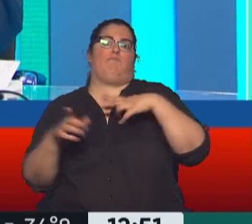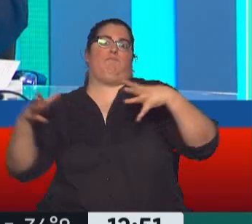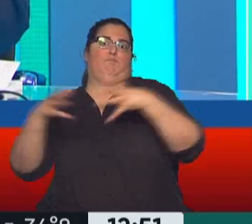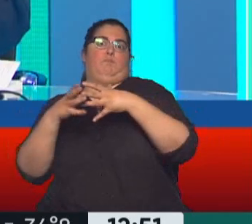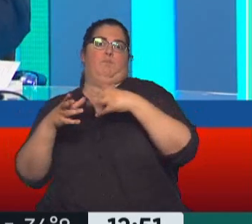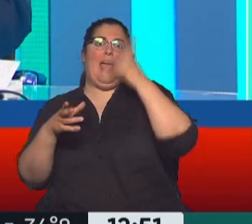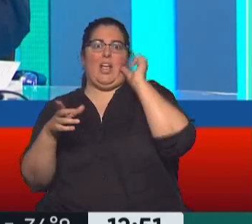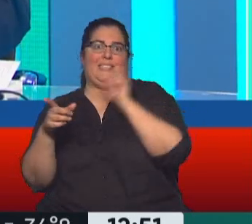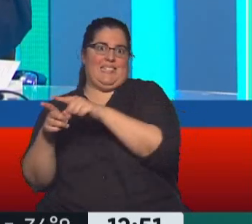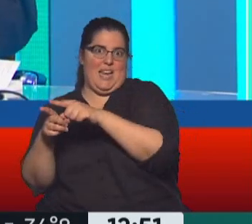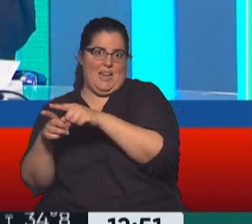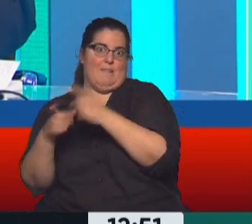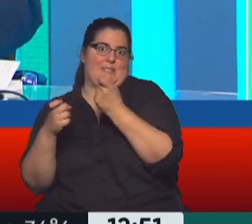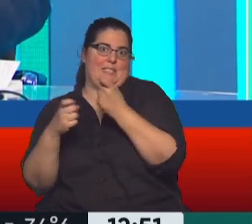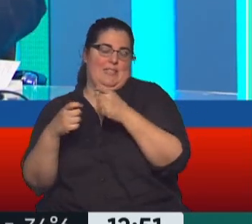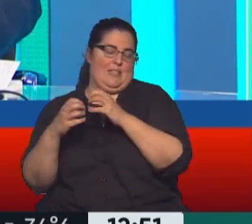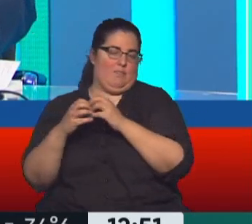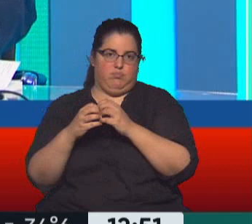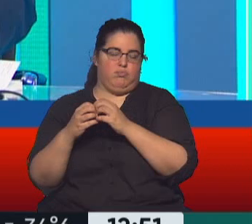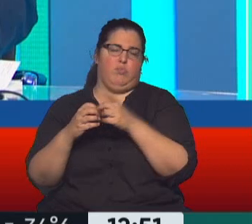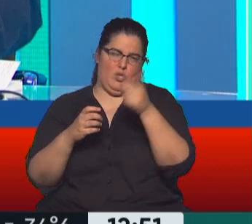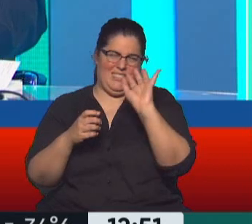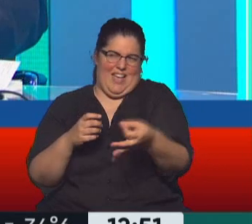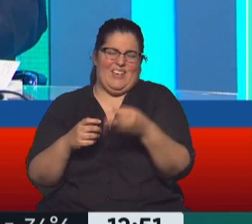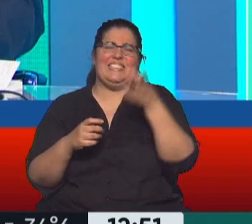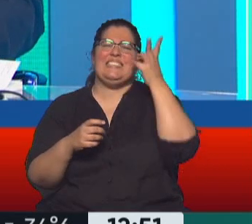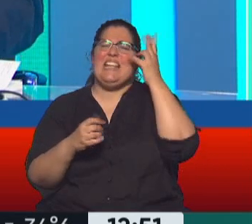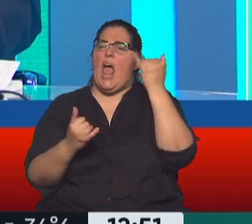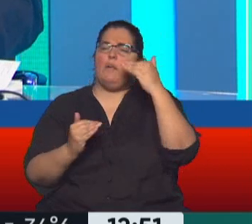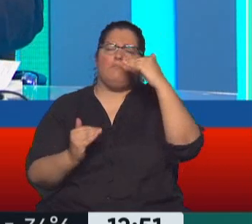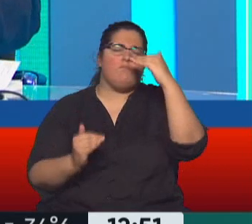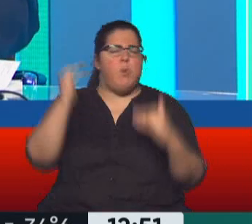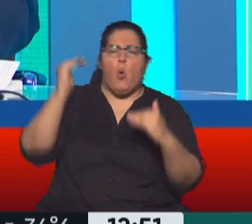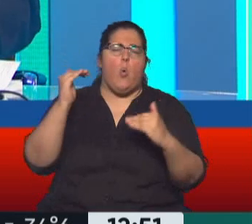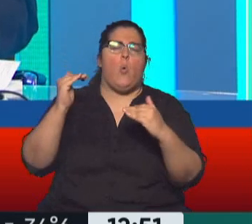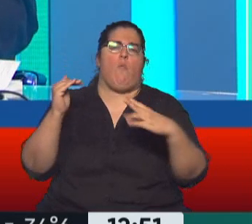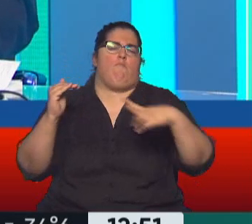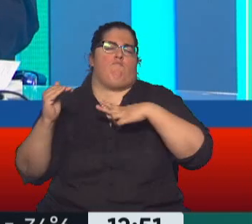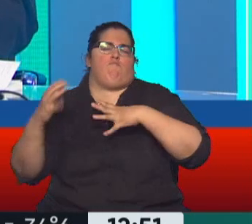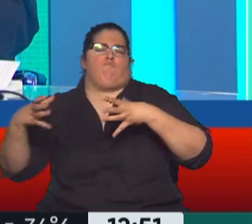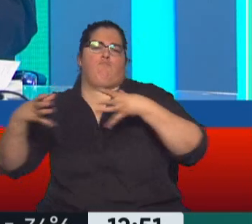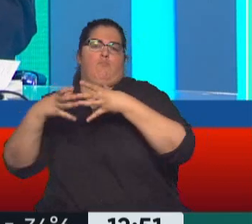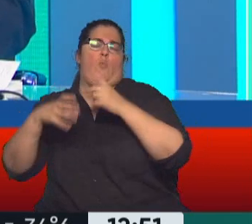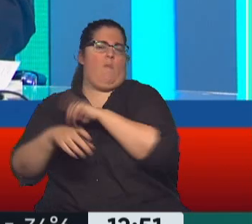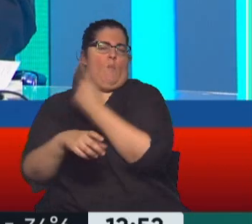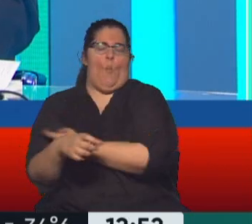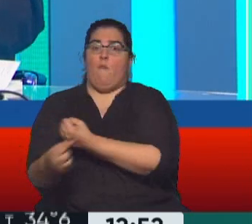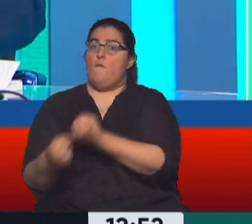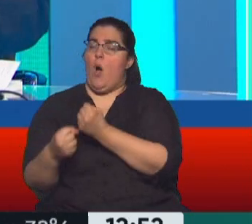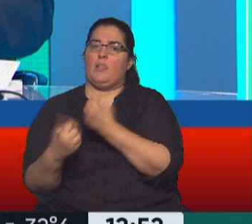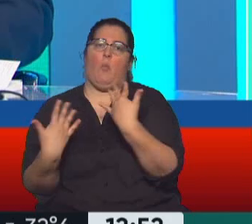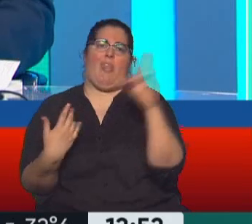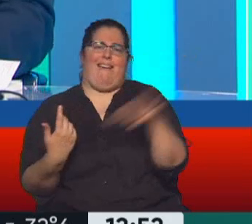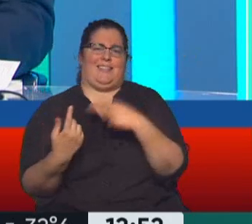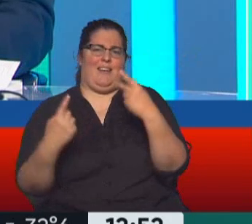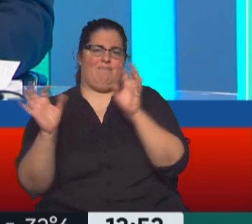bien el tema. Chile es un país que es extremadamente desigual y donde las élites económicas tienen un peso y una capacidad de veto muy fuerte. Muy fuerte.